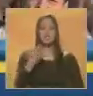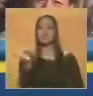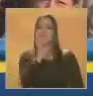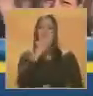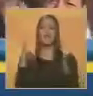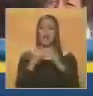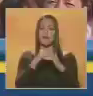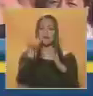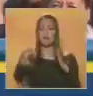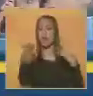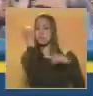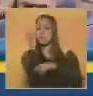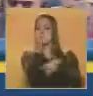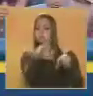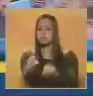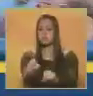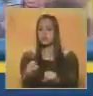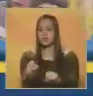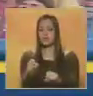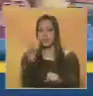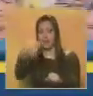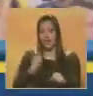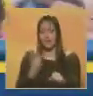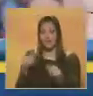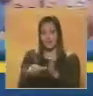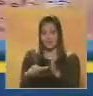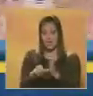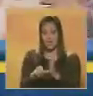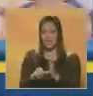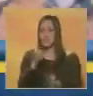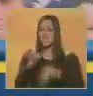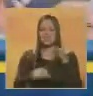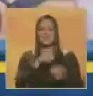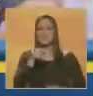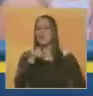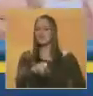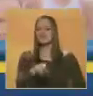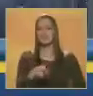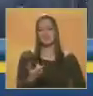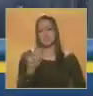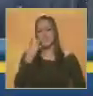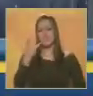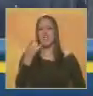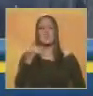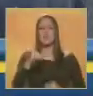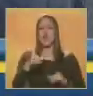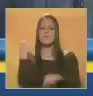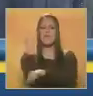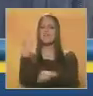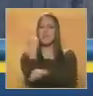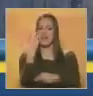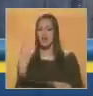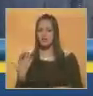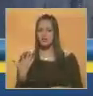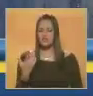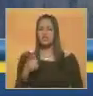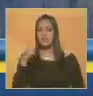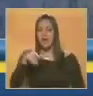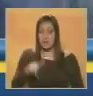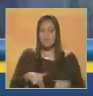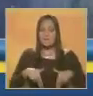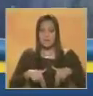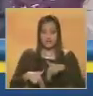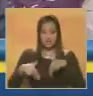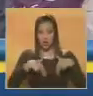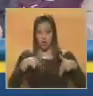tener viviendas. Quienes residen en estas urbanizaciones aseguran que los invasores llegan con actitud amenazante y portando armas